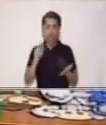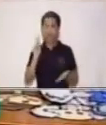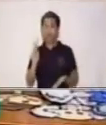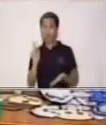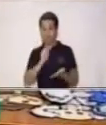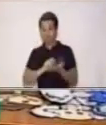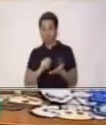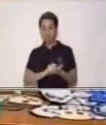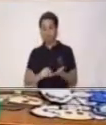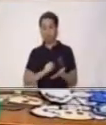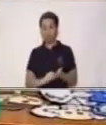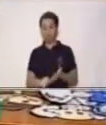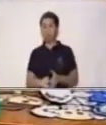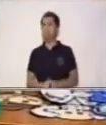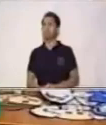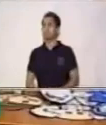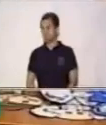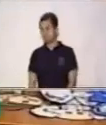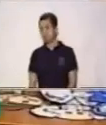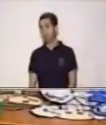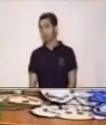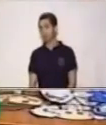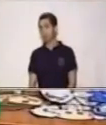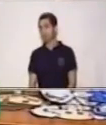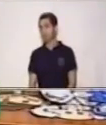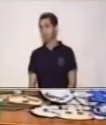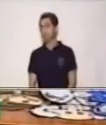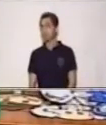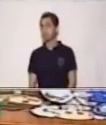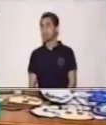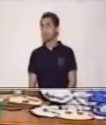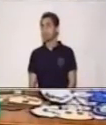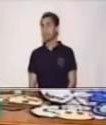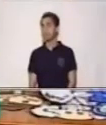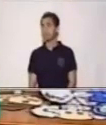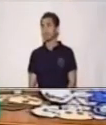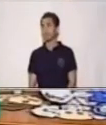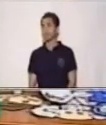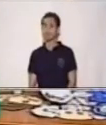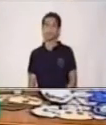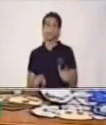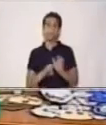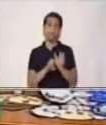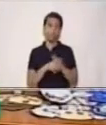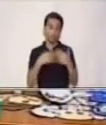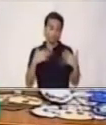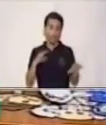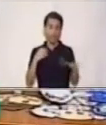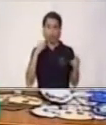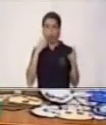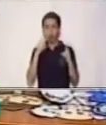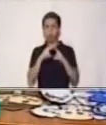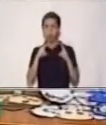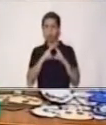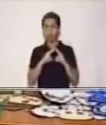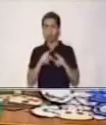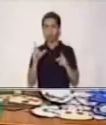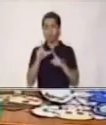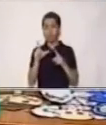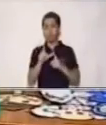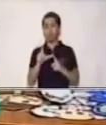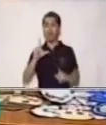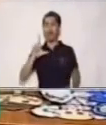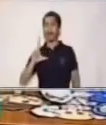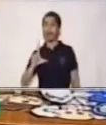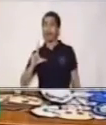escribir. Muy bien. Si ya conocemos, por ejemplo, la letra L y podemos formar la sílaba